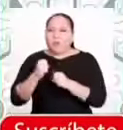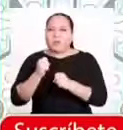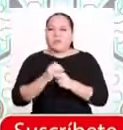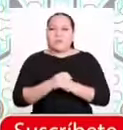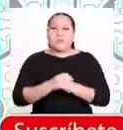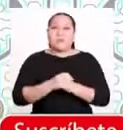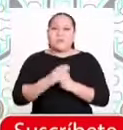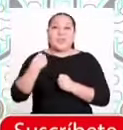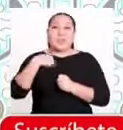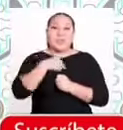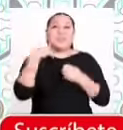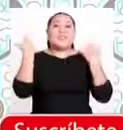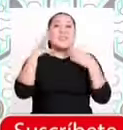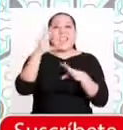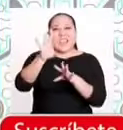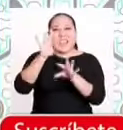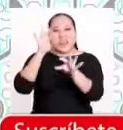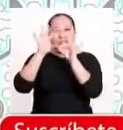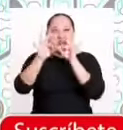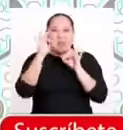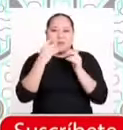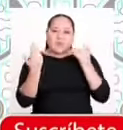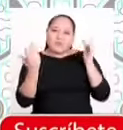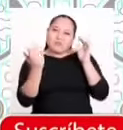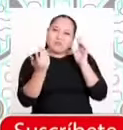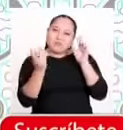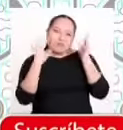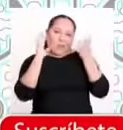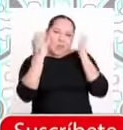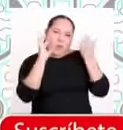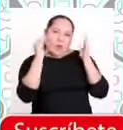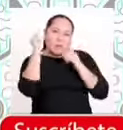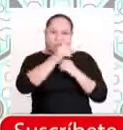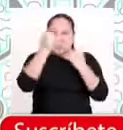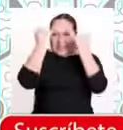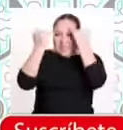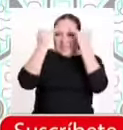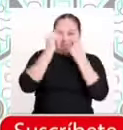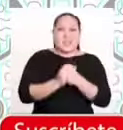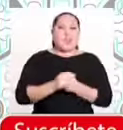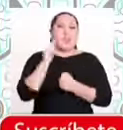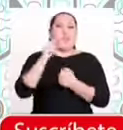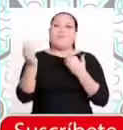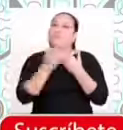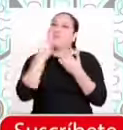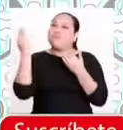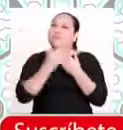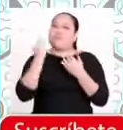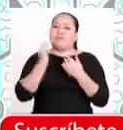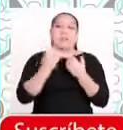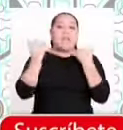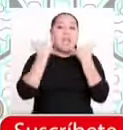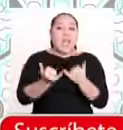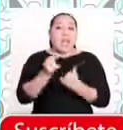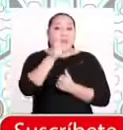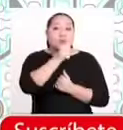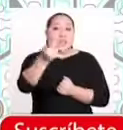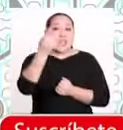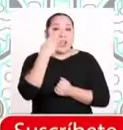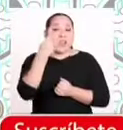¡Hemos podido encontrar las relaciones de comparación de las ideas con más facilidad! Ahora han